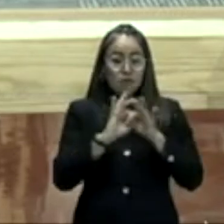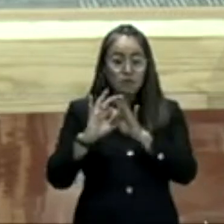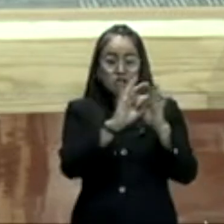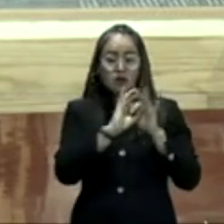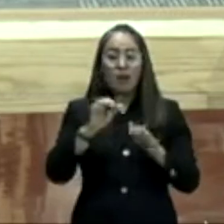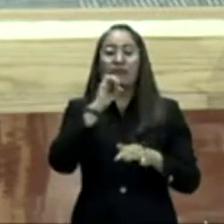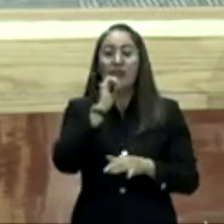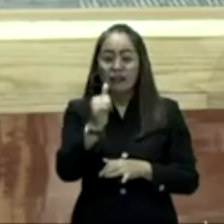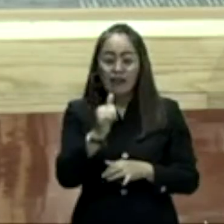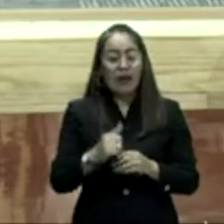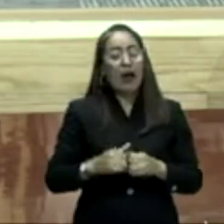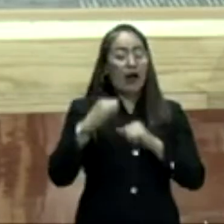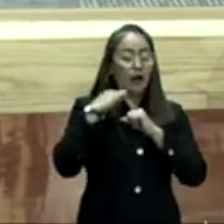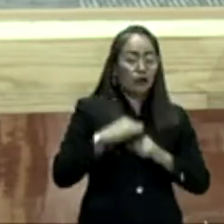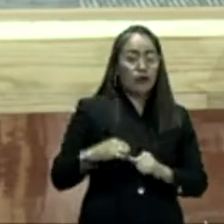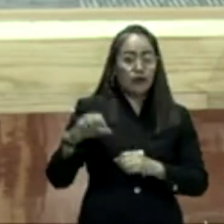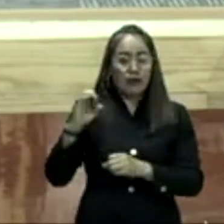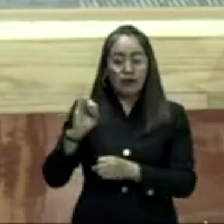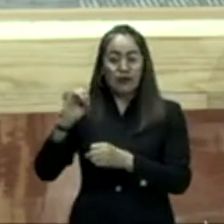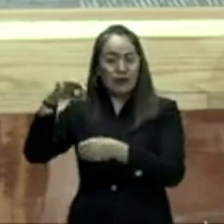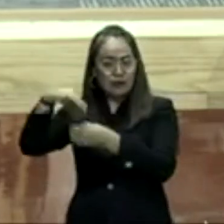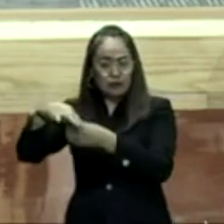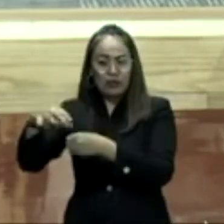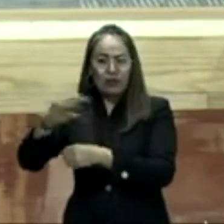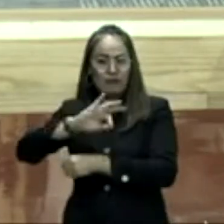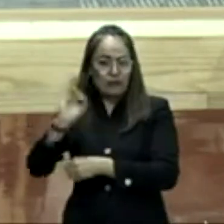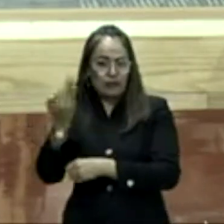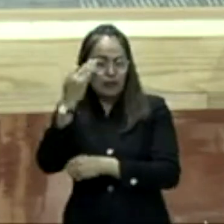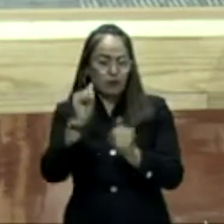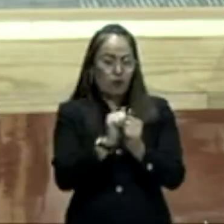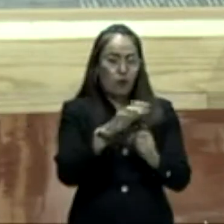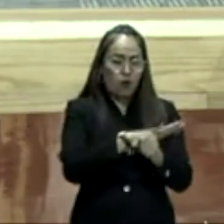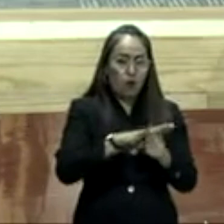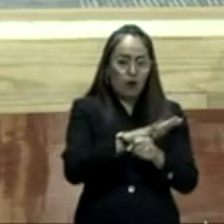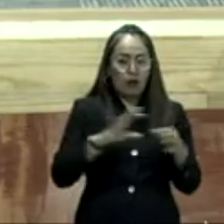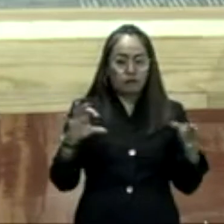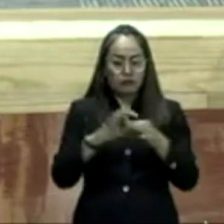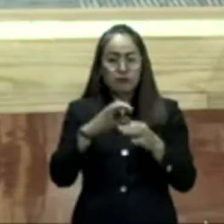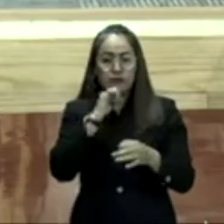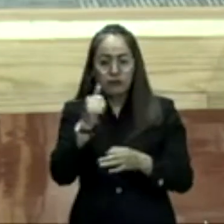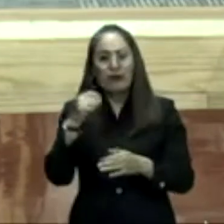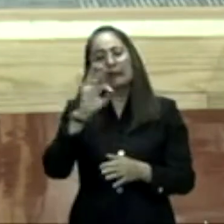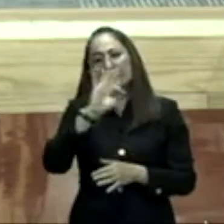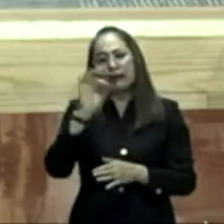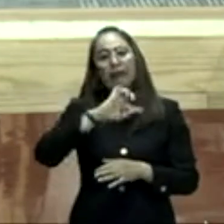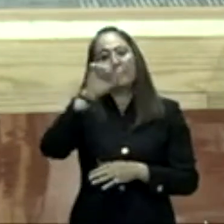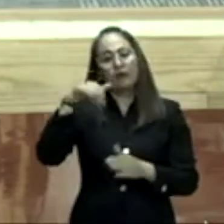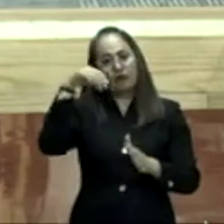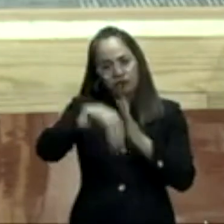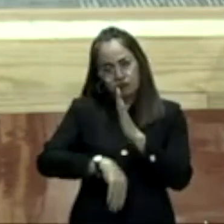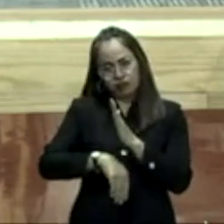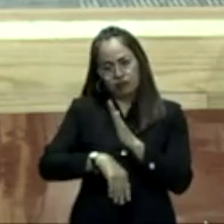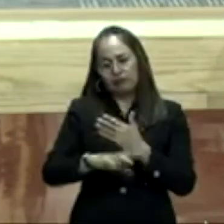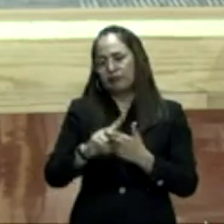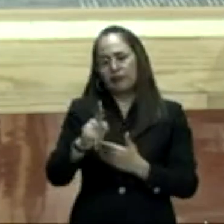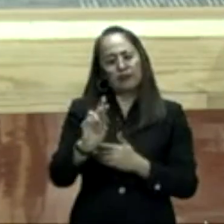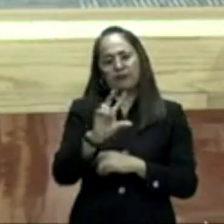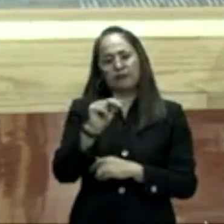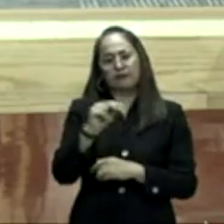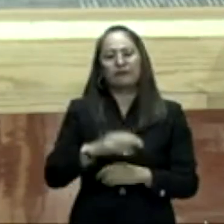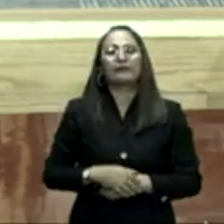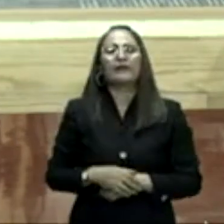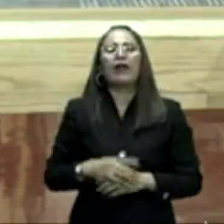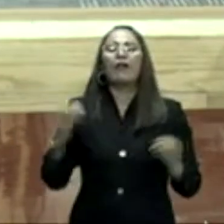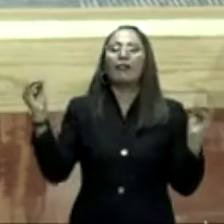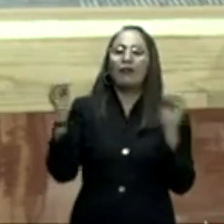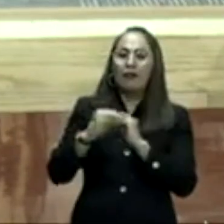estrecho entre las autoridades electorales. Pero vale la pena destacar algo. Acciones como la celebración de debates, el